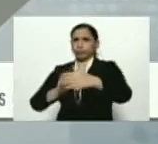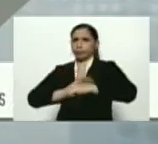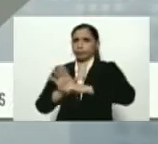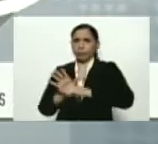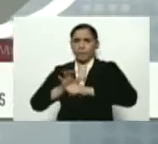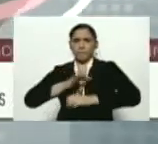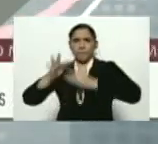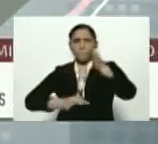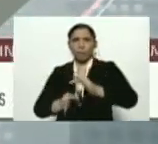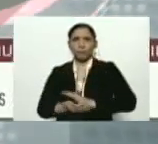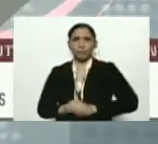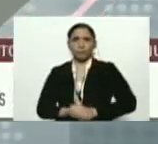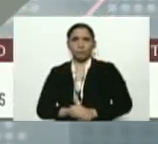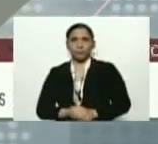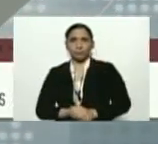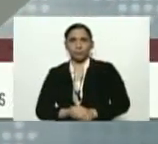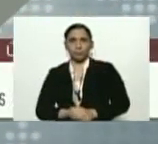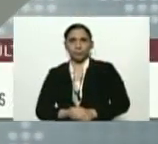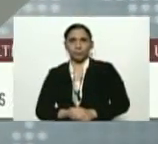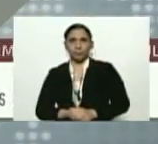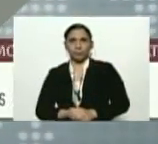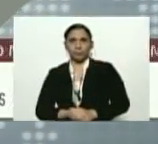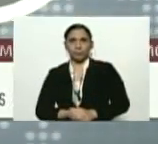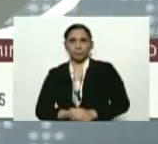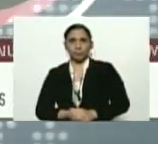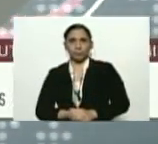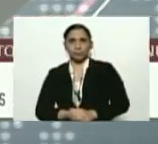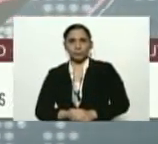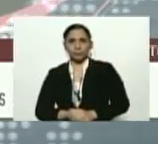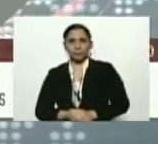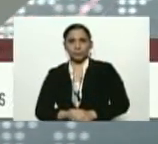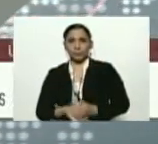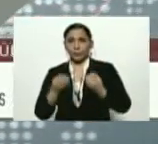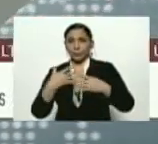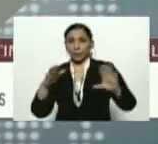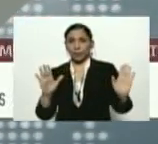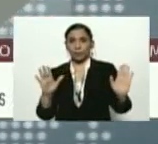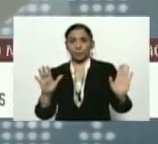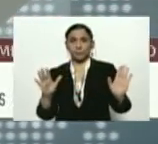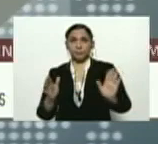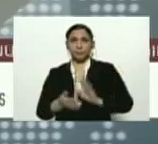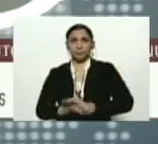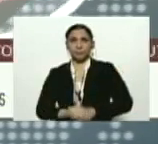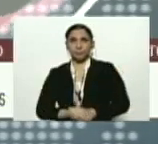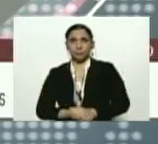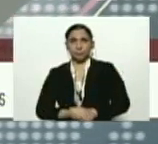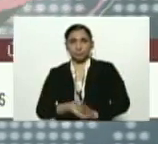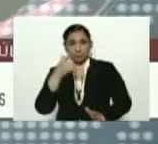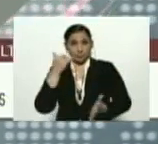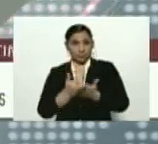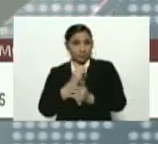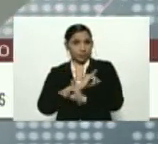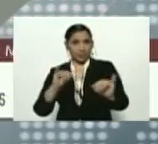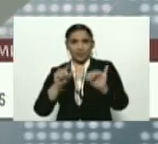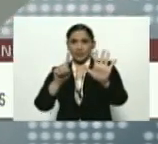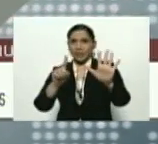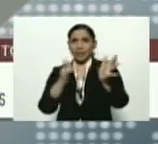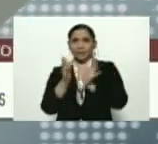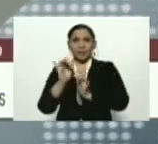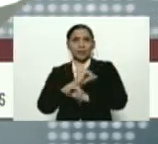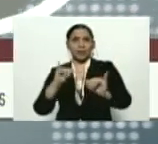la pandemia de COVID-19. Bueno, de igual manera, fíjate, ya desde el 6 de abril han